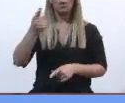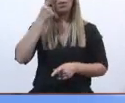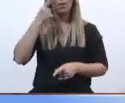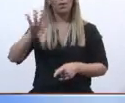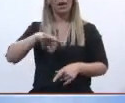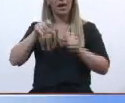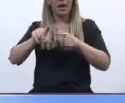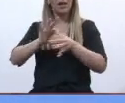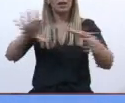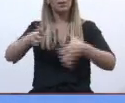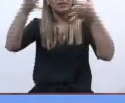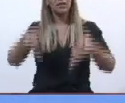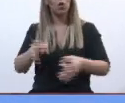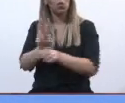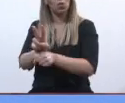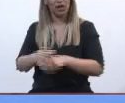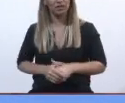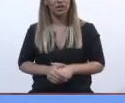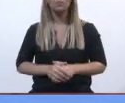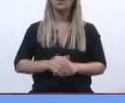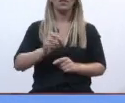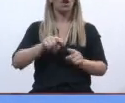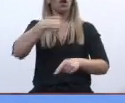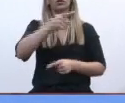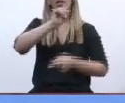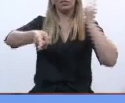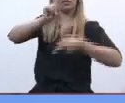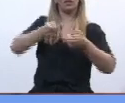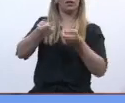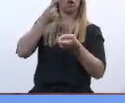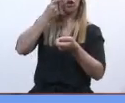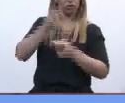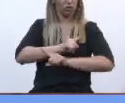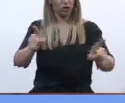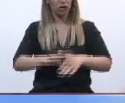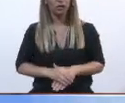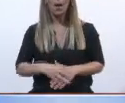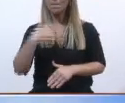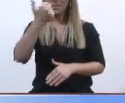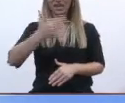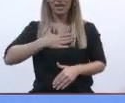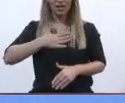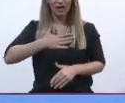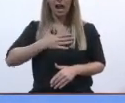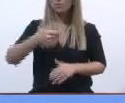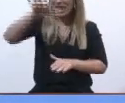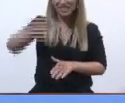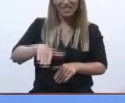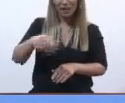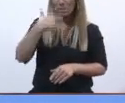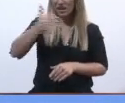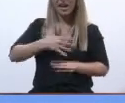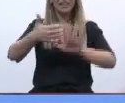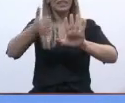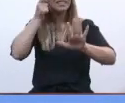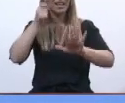seguras, donde nadie pueda disponer de la vida de nadie. Mi hija, presidente, y con esto termino, la más chiquita, 6